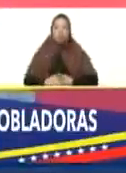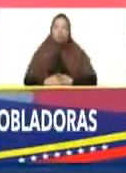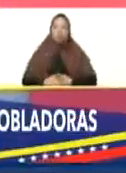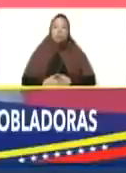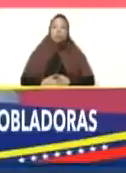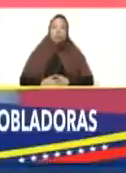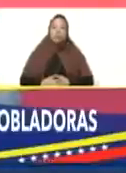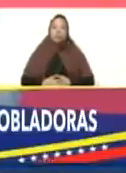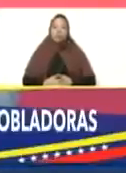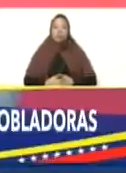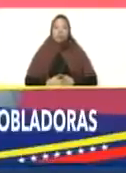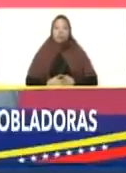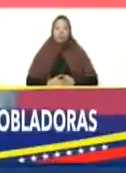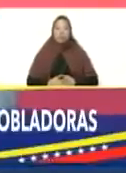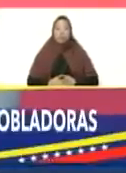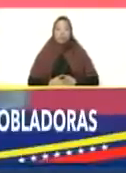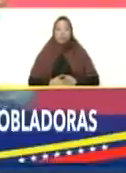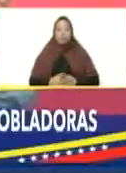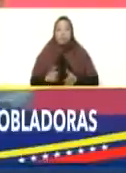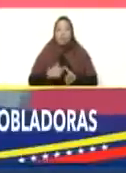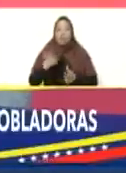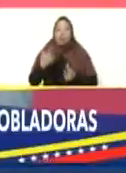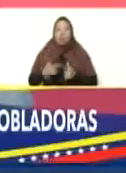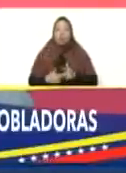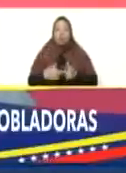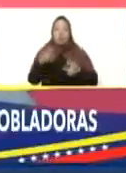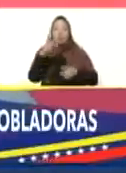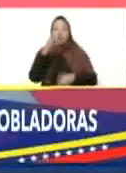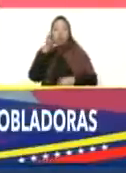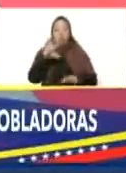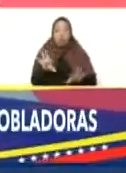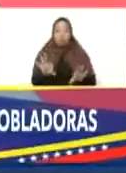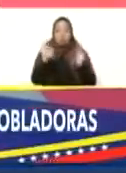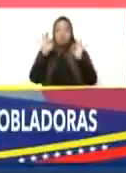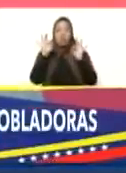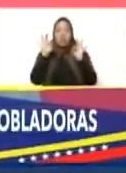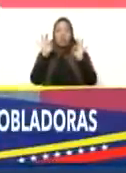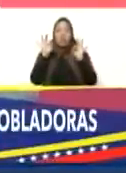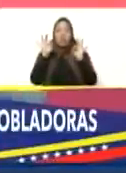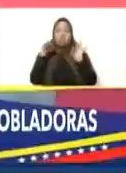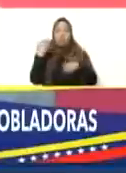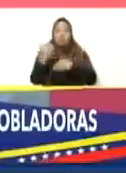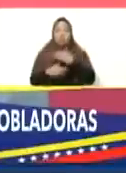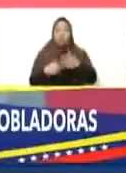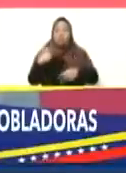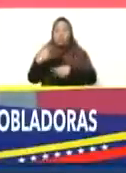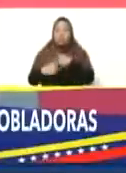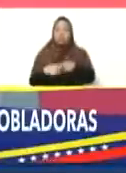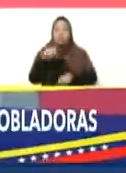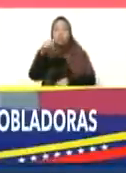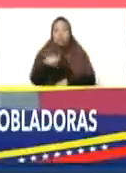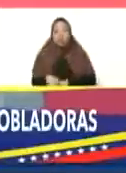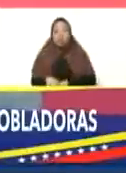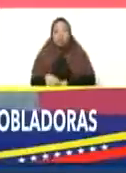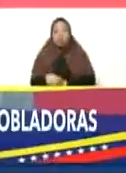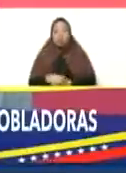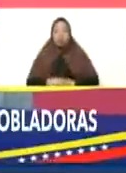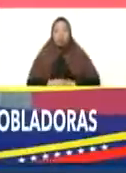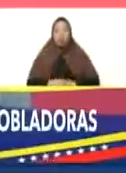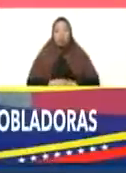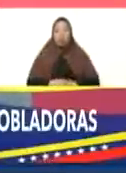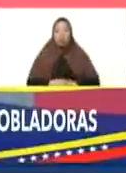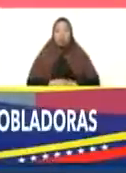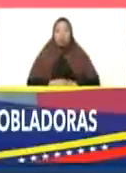entonces yo les pido de manera muy especial que esté prometeo el